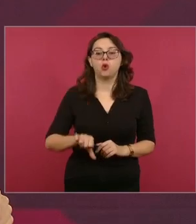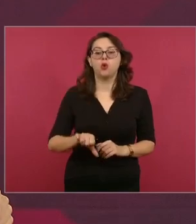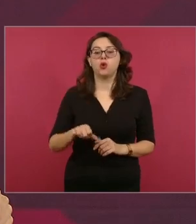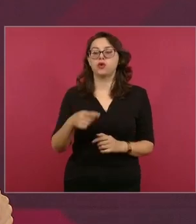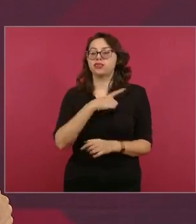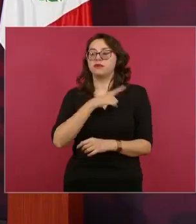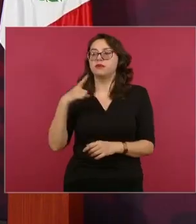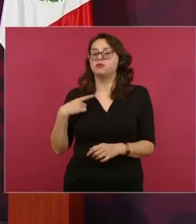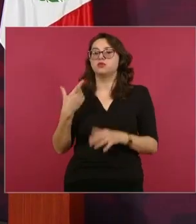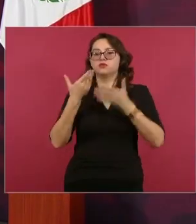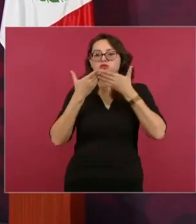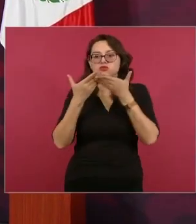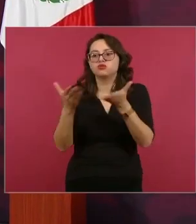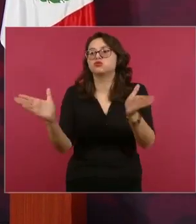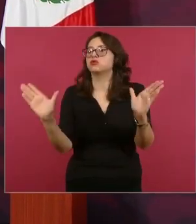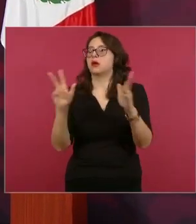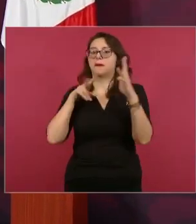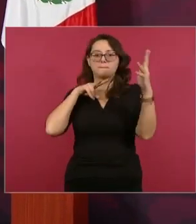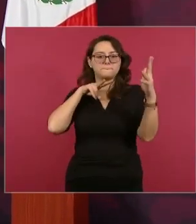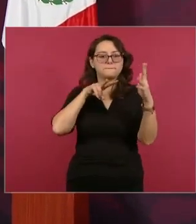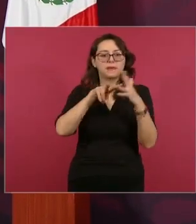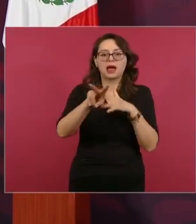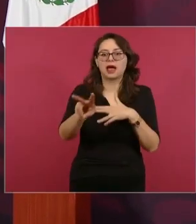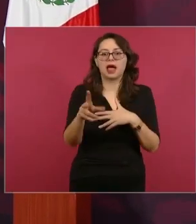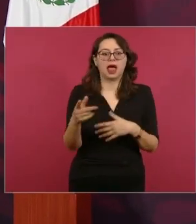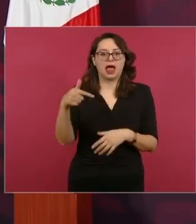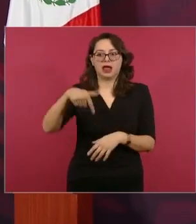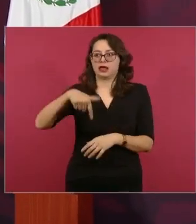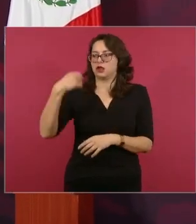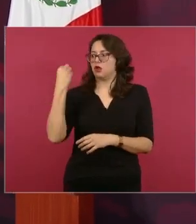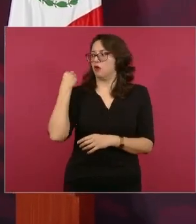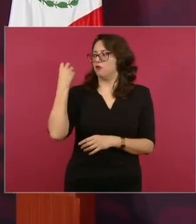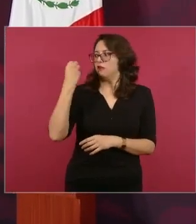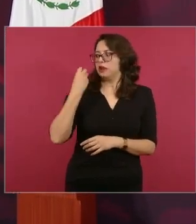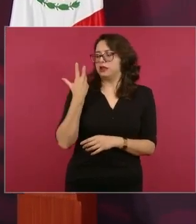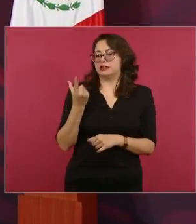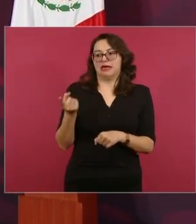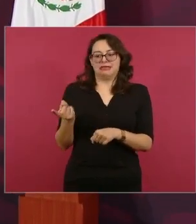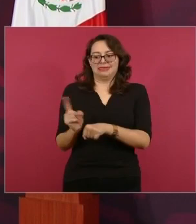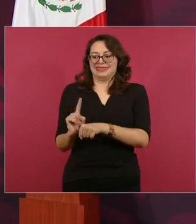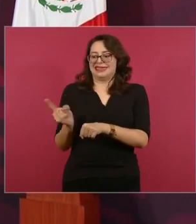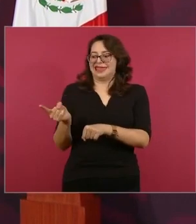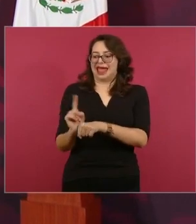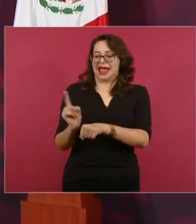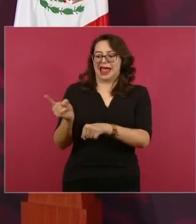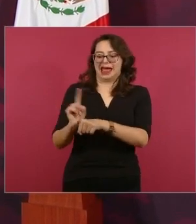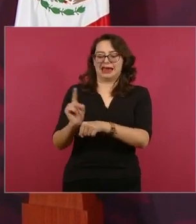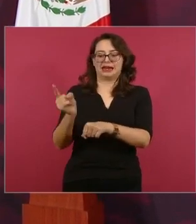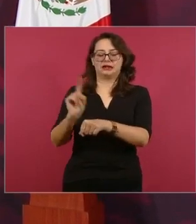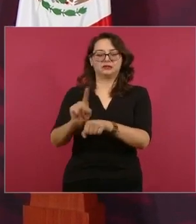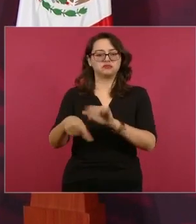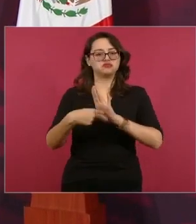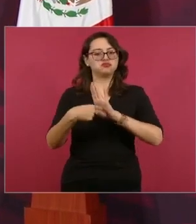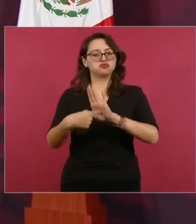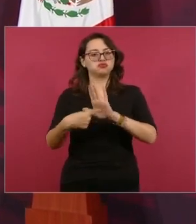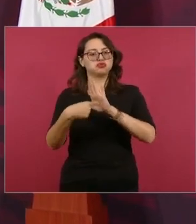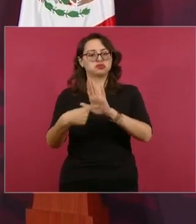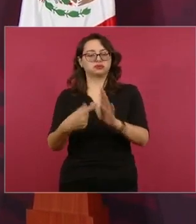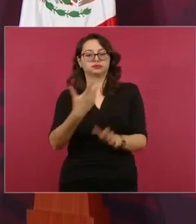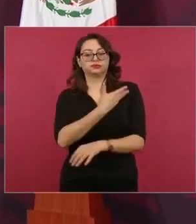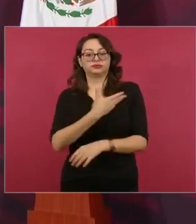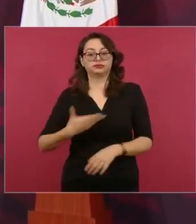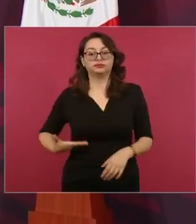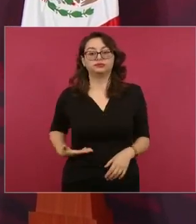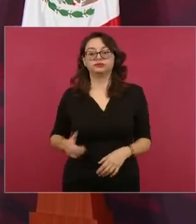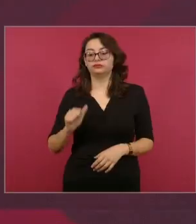diario que el presidente López Obrador de manera presencial en